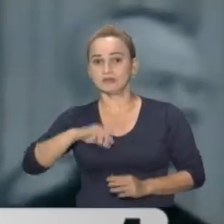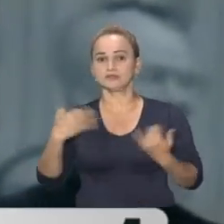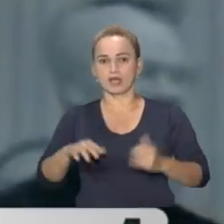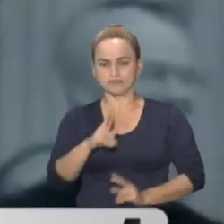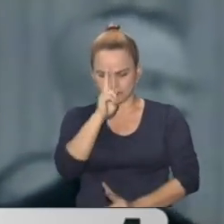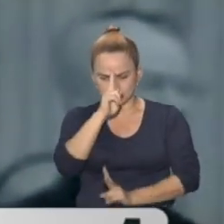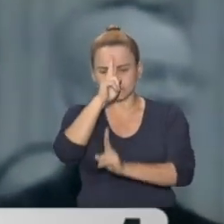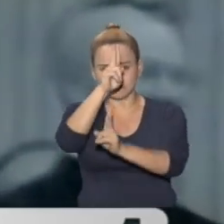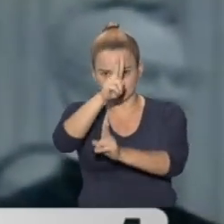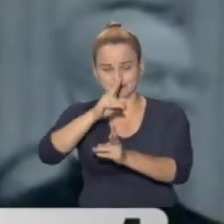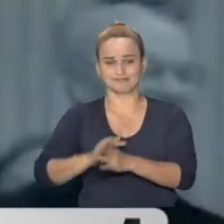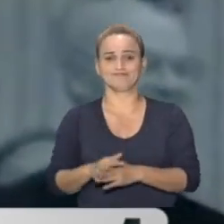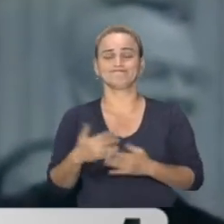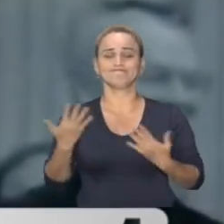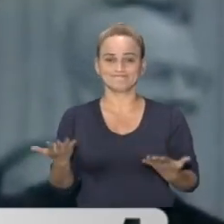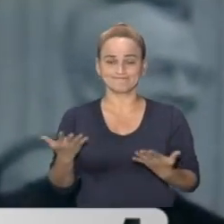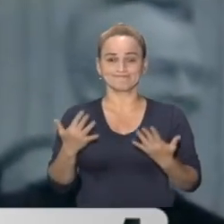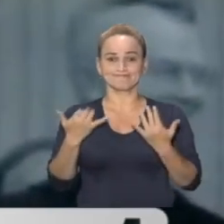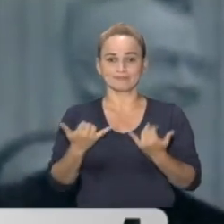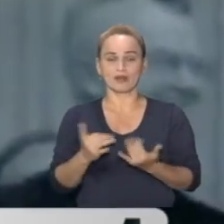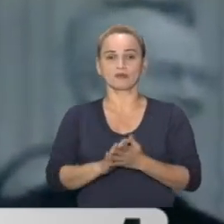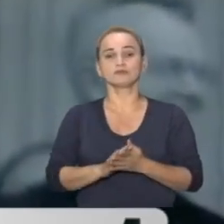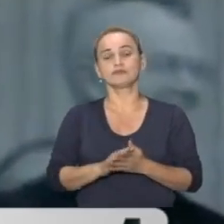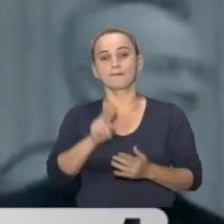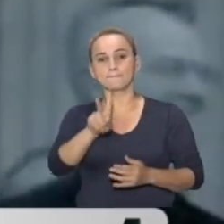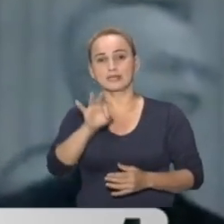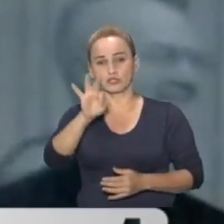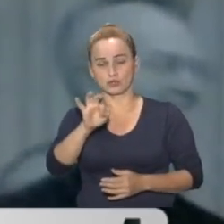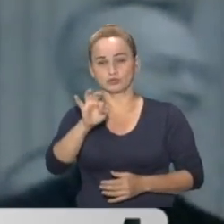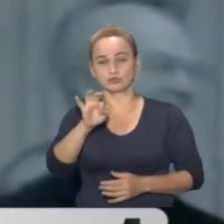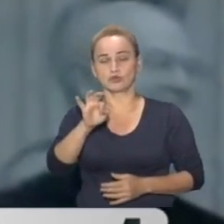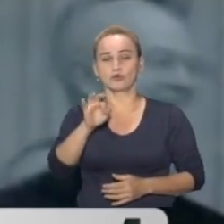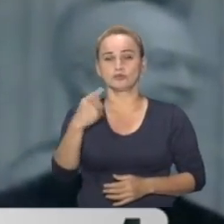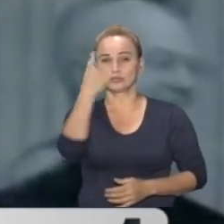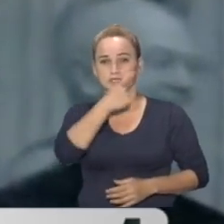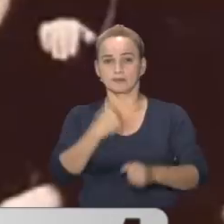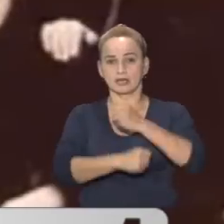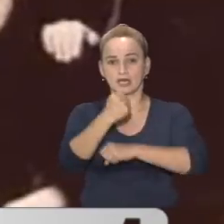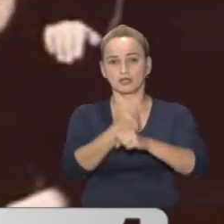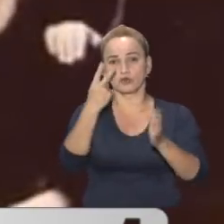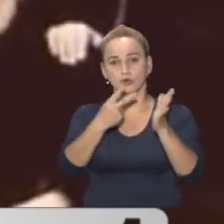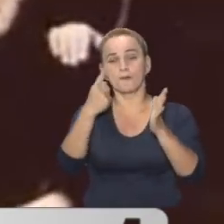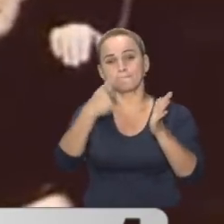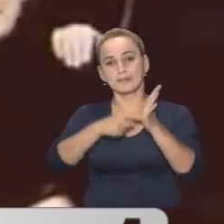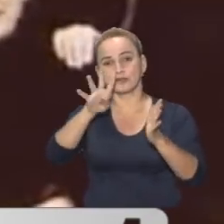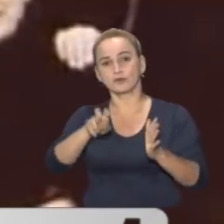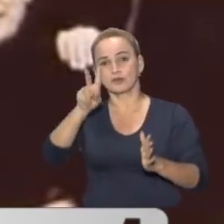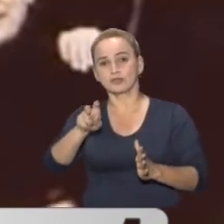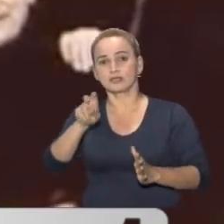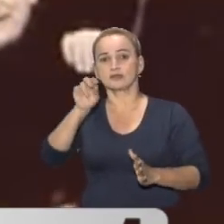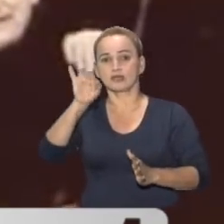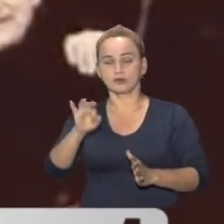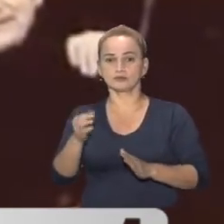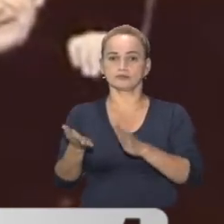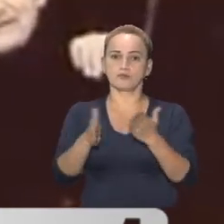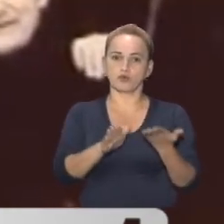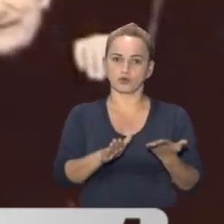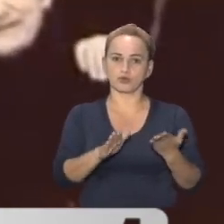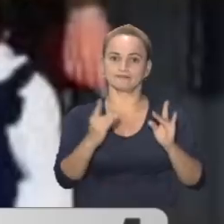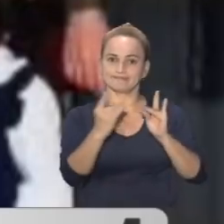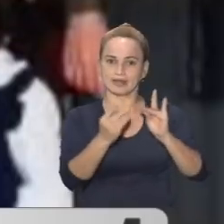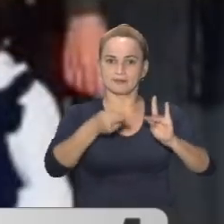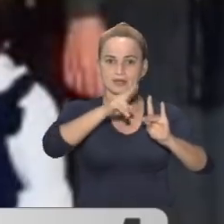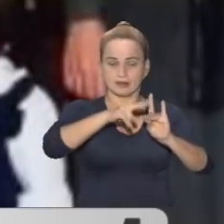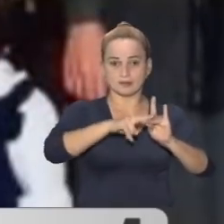como máxima autoridad eclesiástica hasta que en la madrugada del 28 de septiembre de 1978 fue encontrado sin vida en su cama.